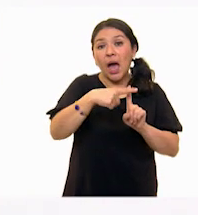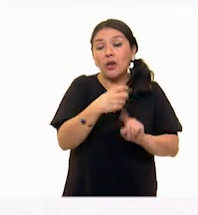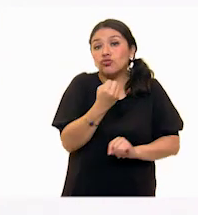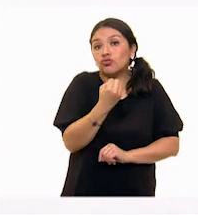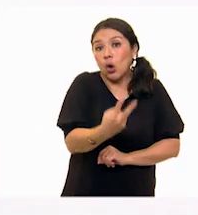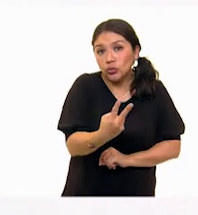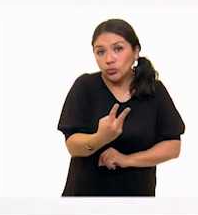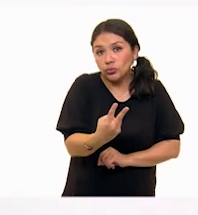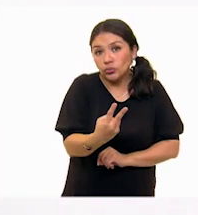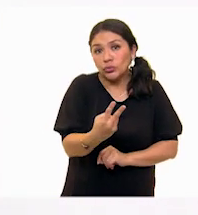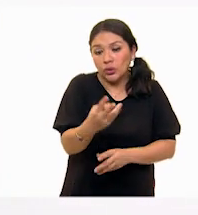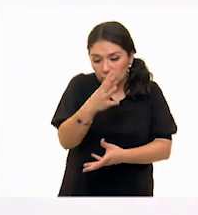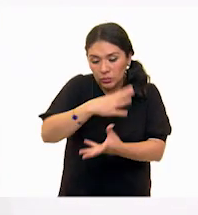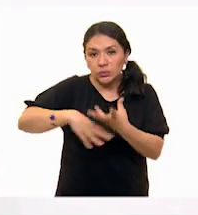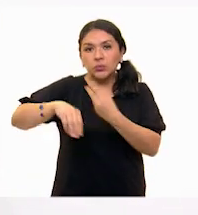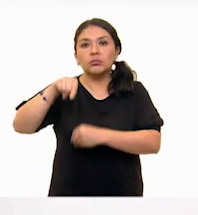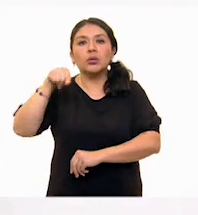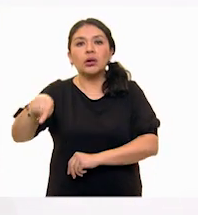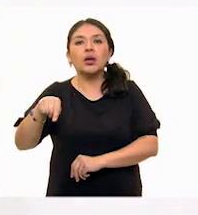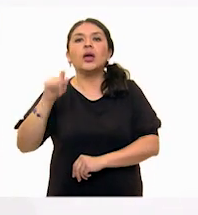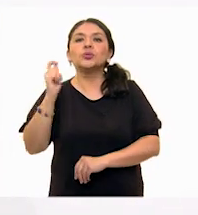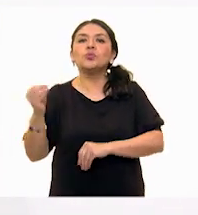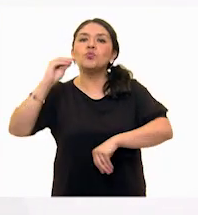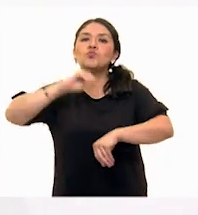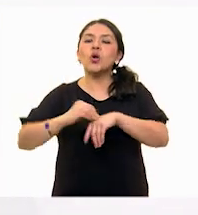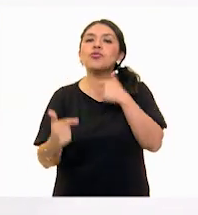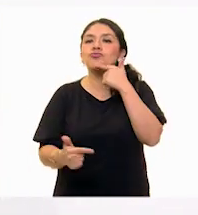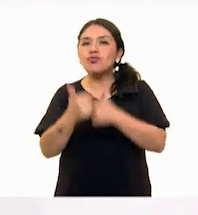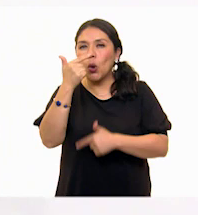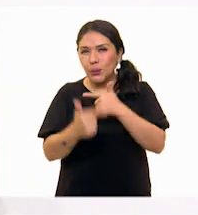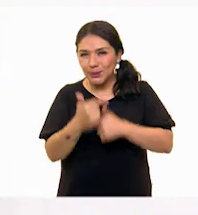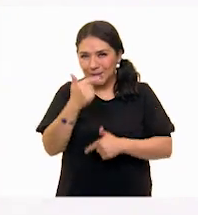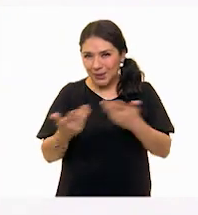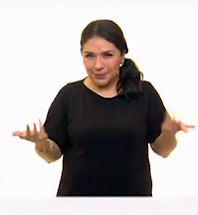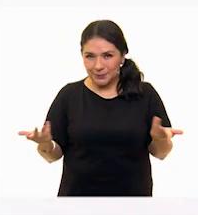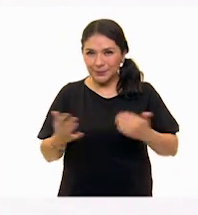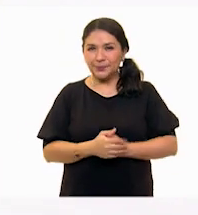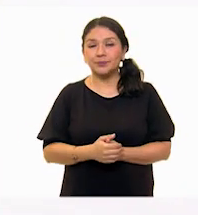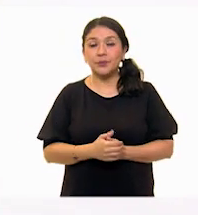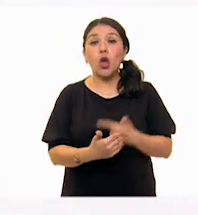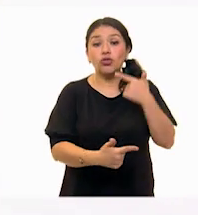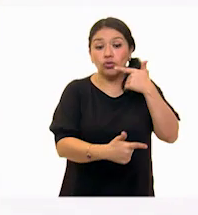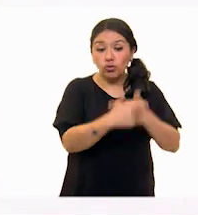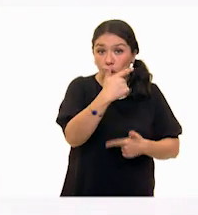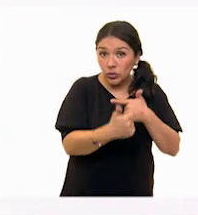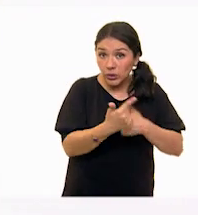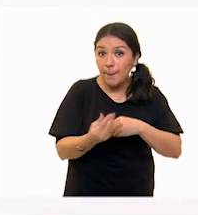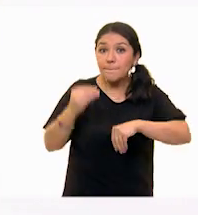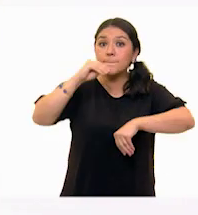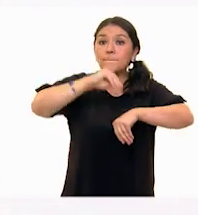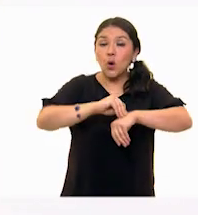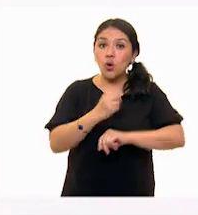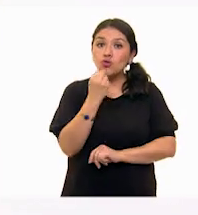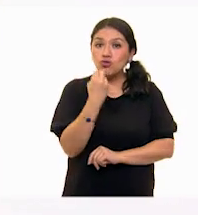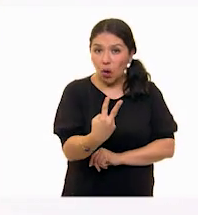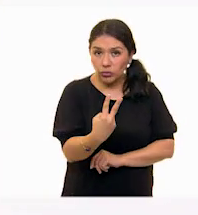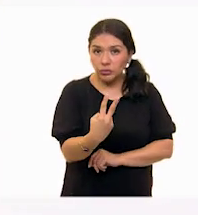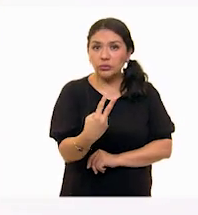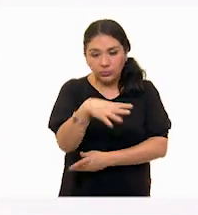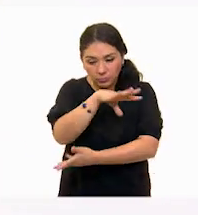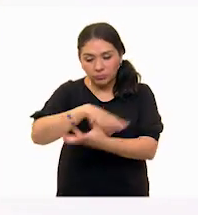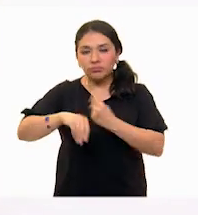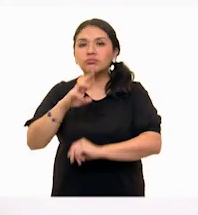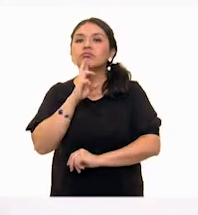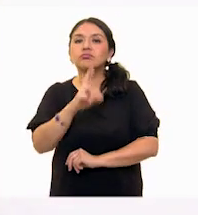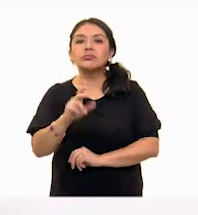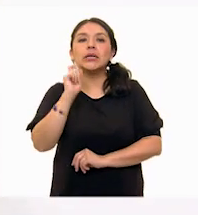aumentamos 2 y nuestra figura va a quedar de 12. 12. A 12 le aumento 2